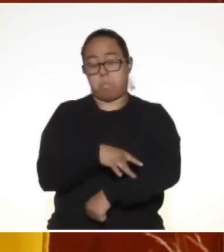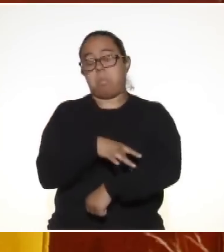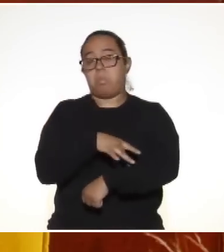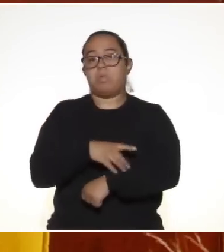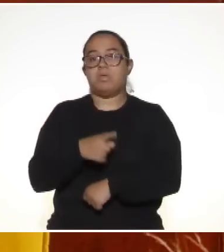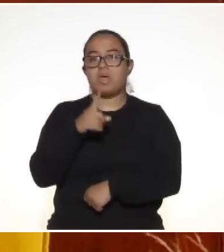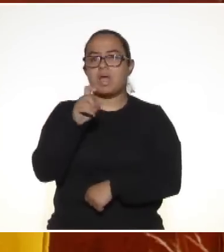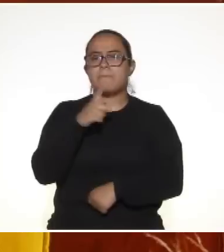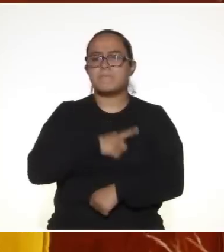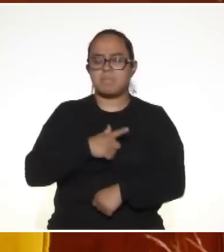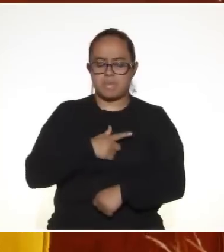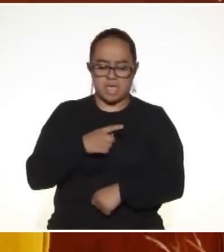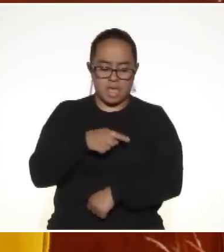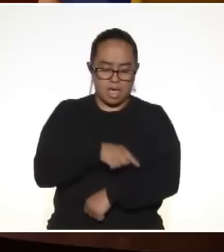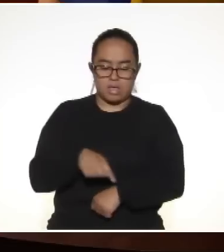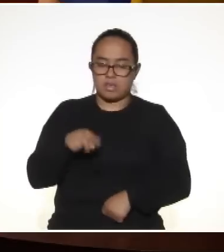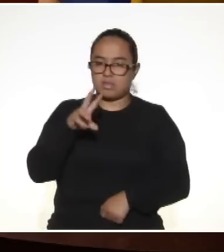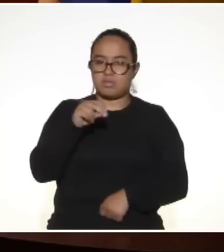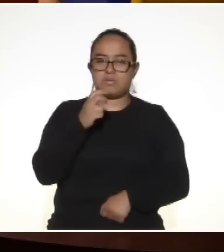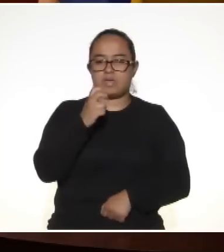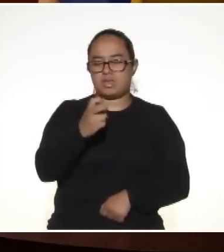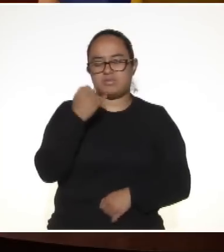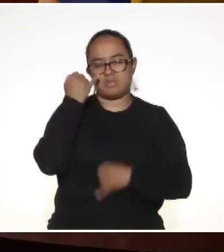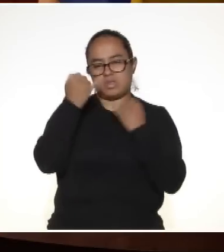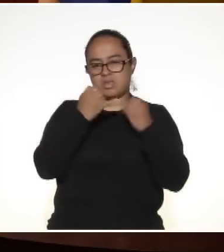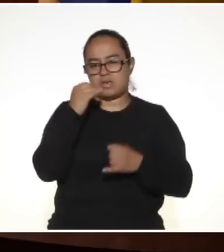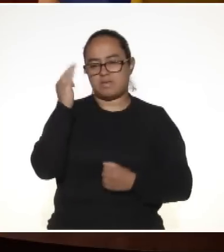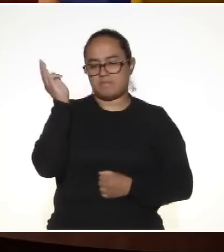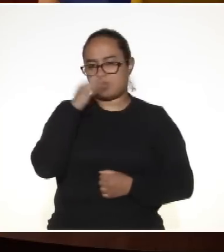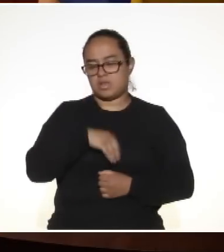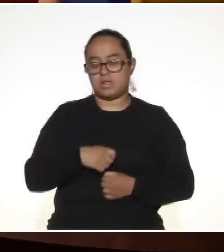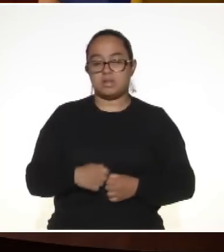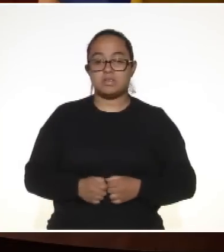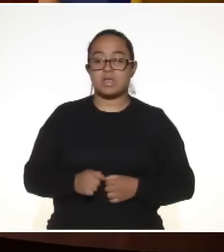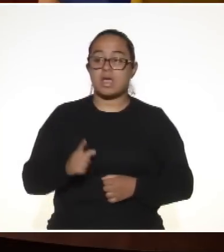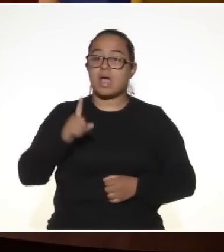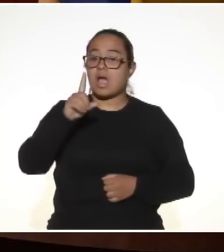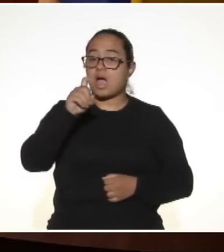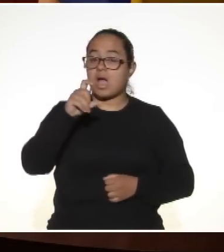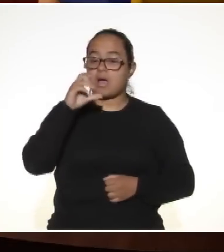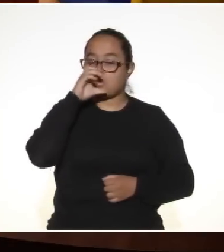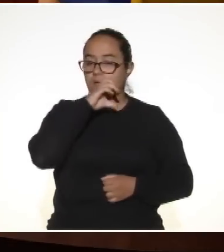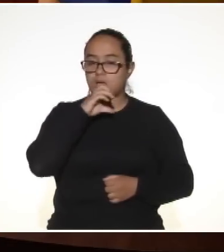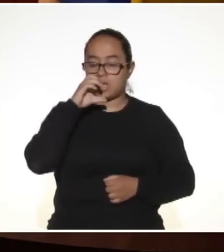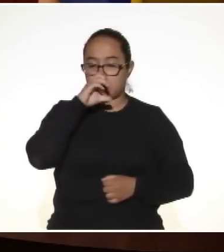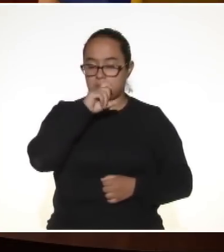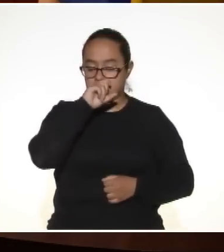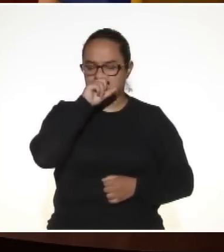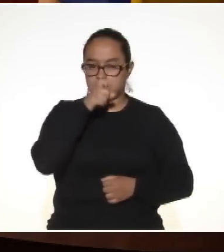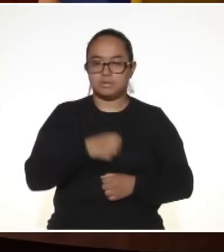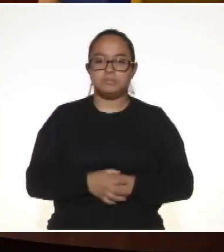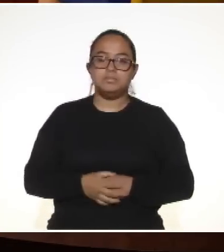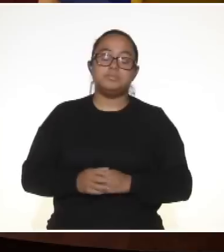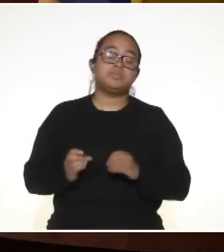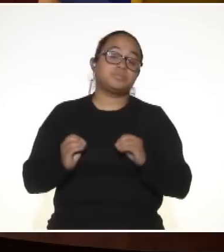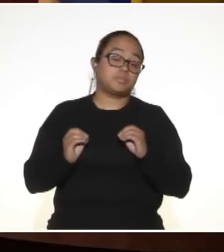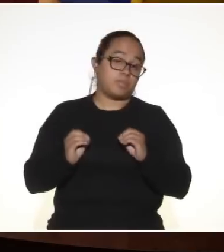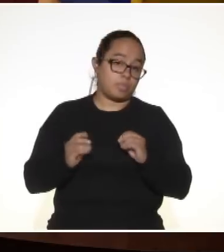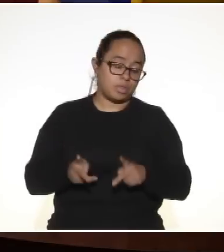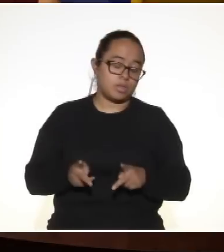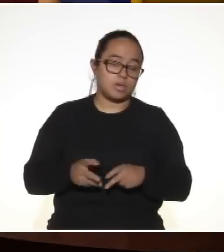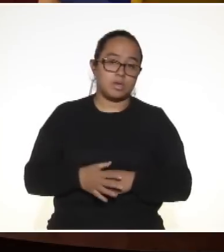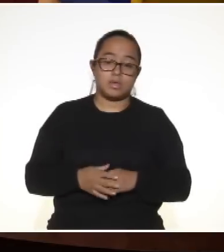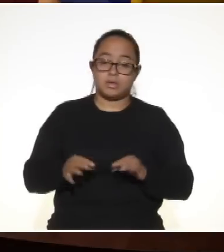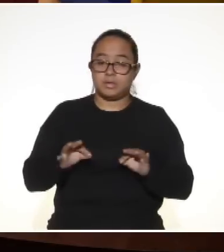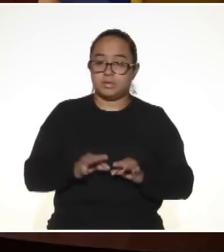algo... Eso también es un una mito. leyenda urbana. Es una leyenda urbana. Agua caliente. Agua caliente. Totalmente. Ok, pero entonces,